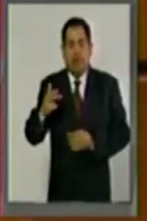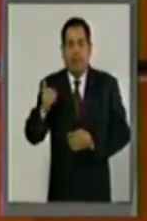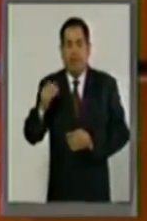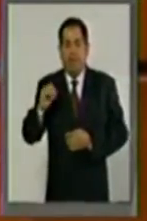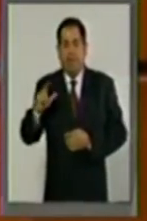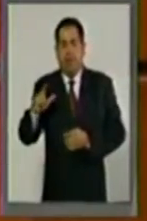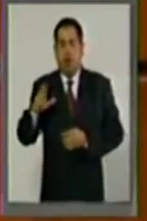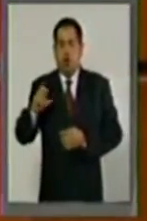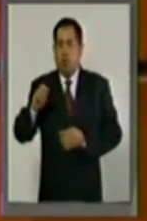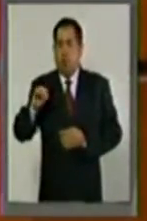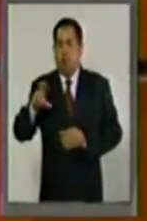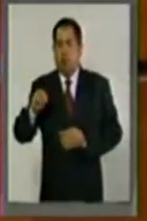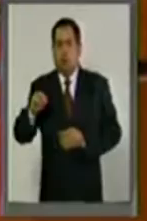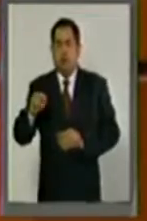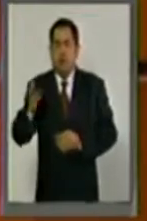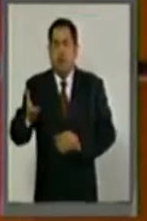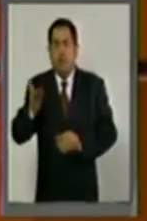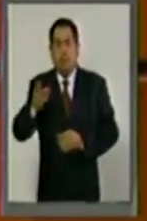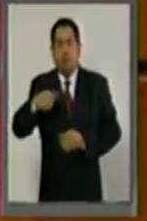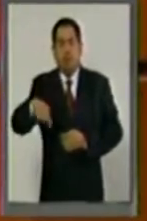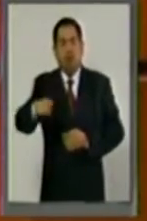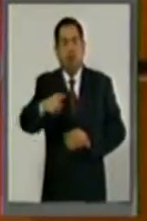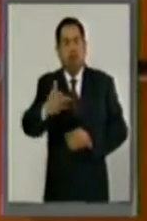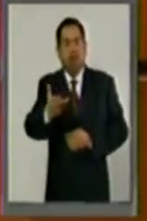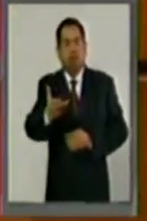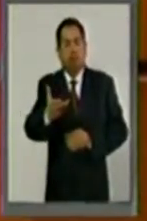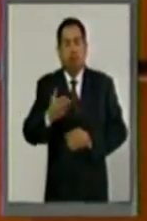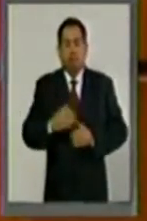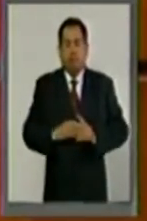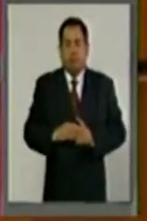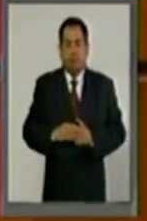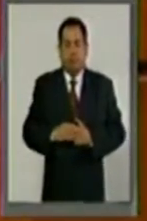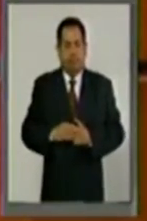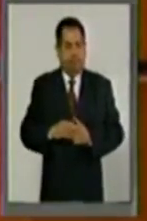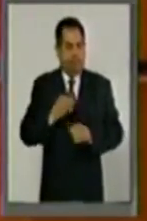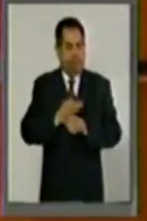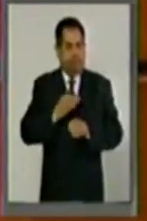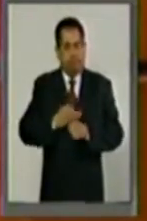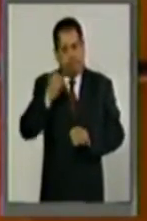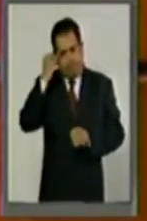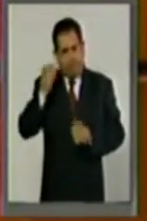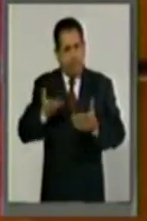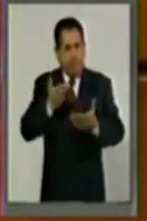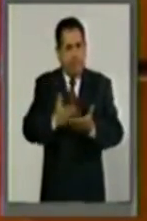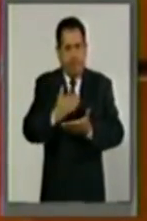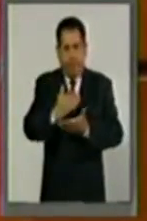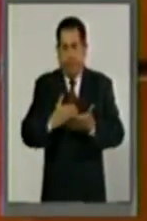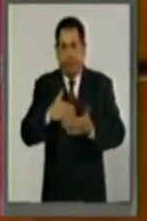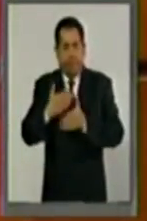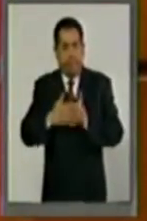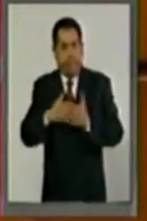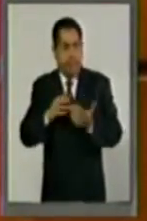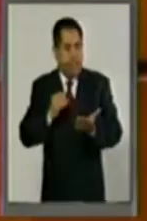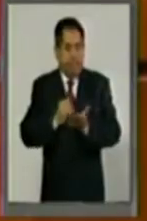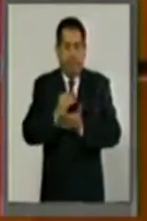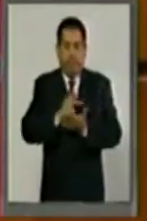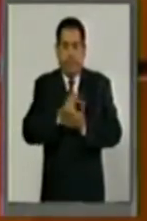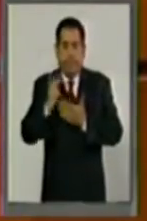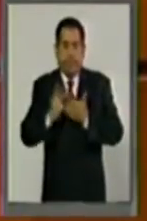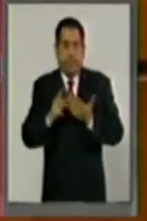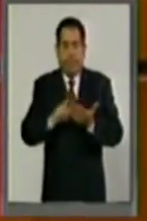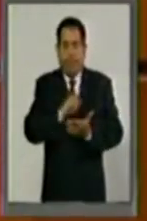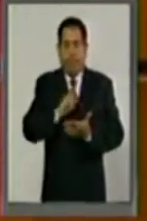Celis, sometemos a la consideración de este Pleno la presente iniciativa con proyecto de decreto por el que se reforman